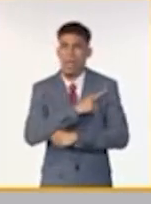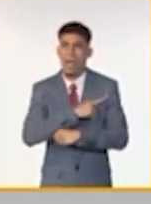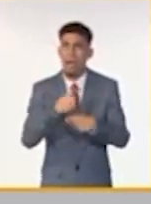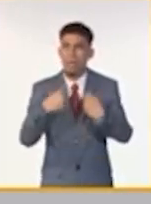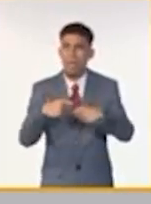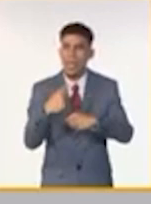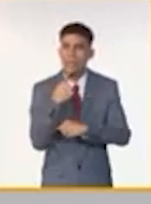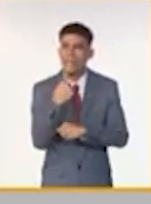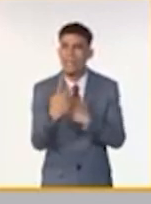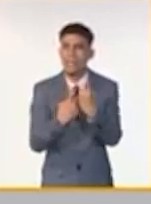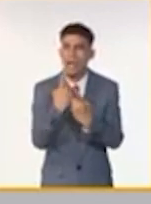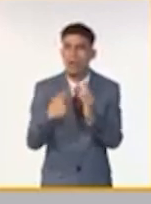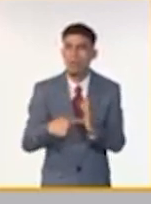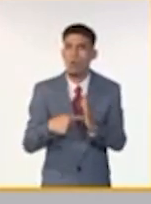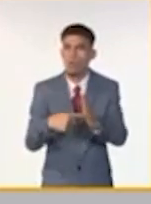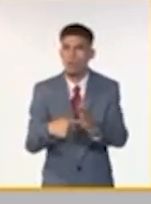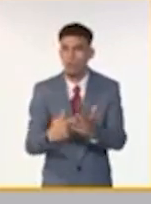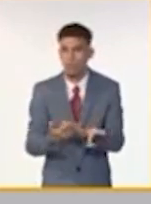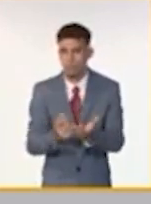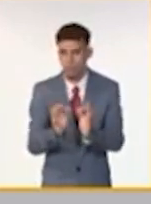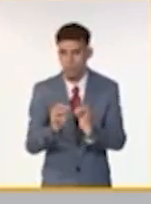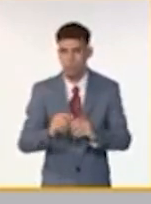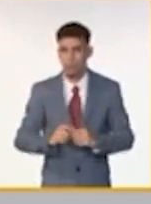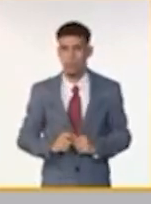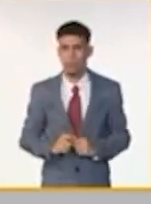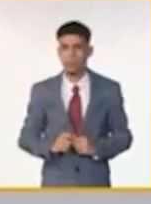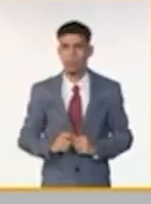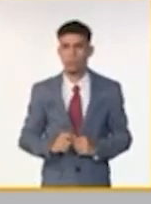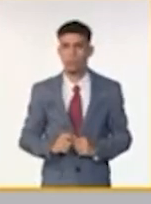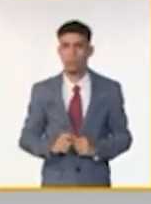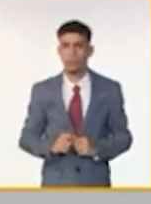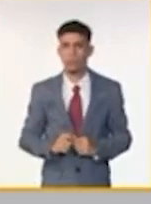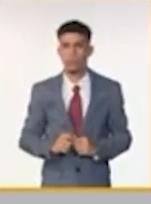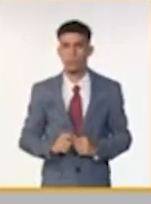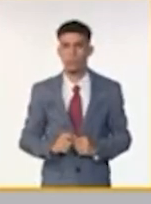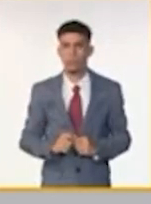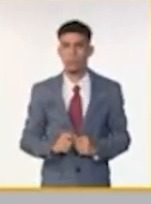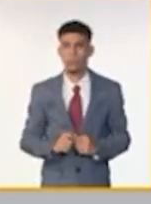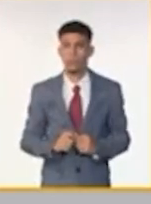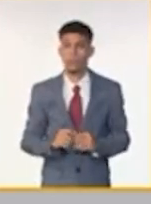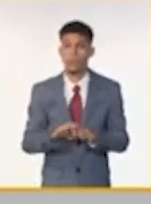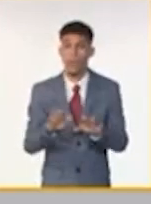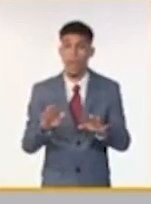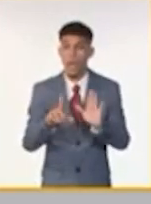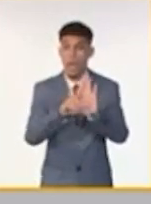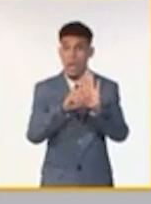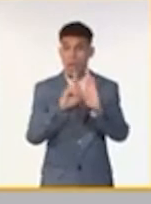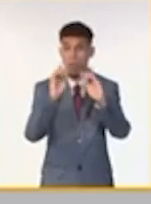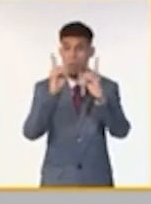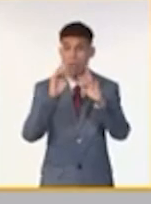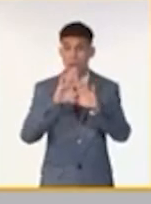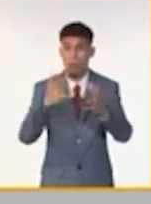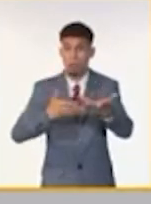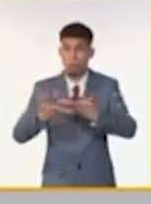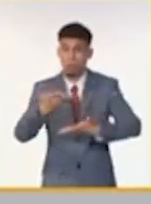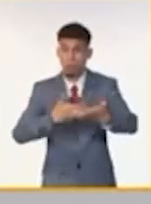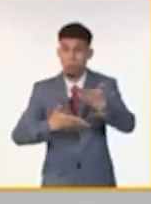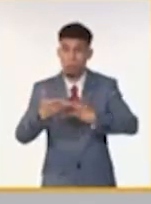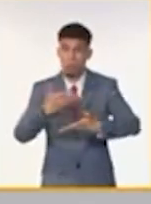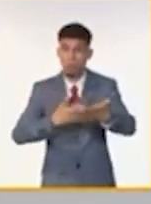diputados en esta etapa previa donde se está discutiendo la política y que también se fijen un grupo de precisiones que